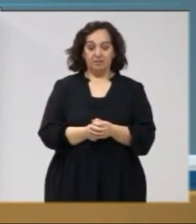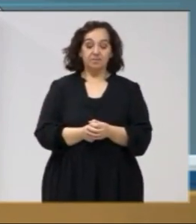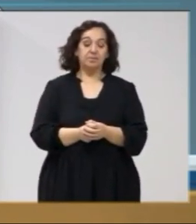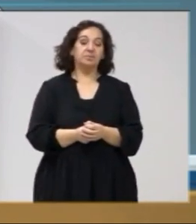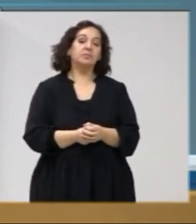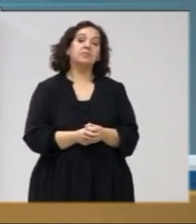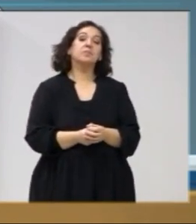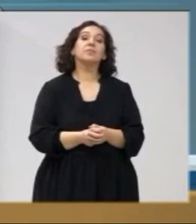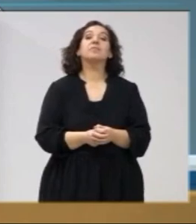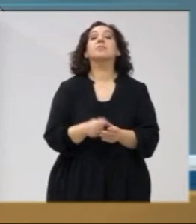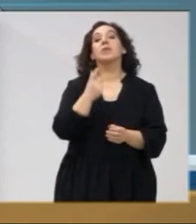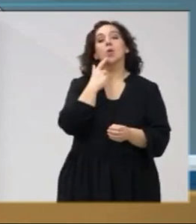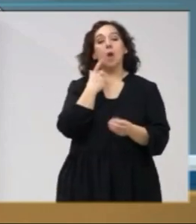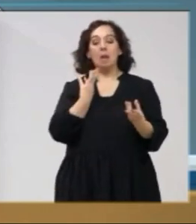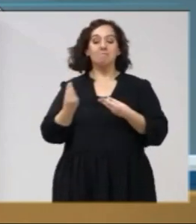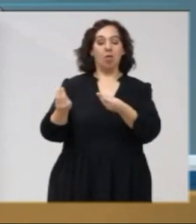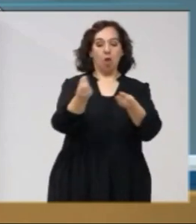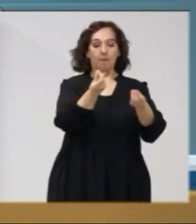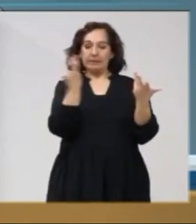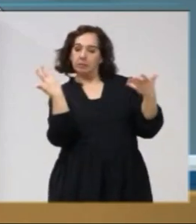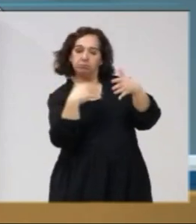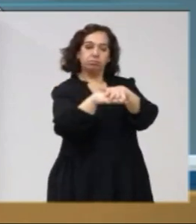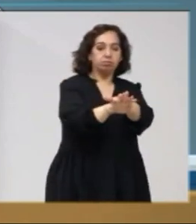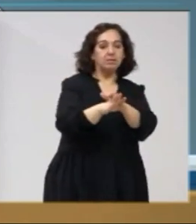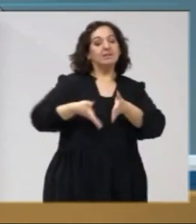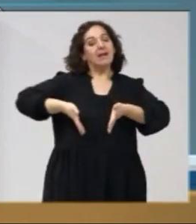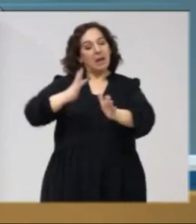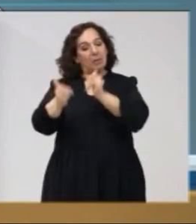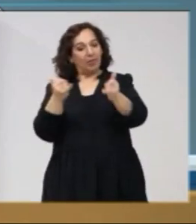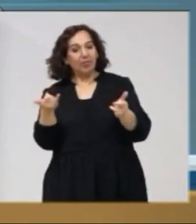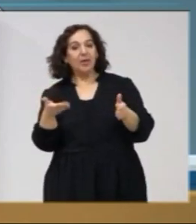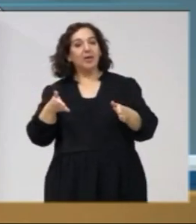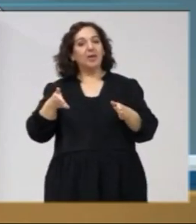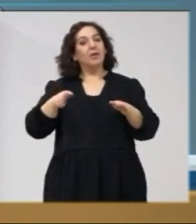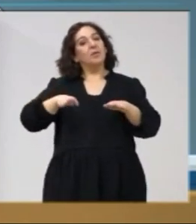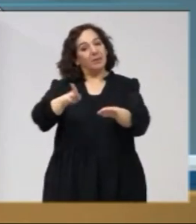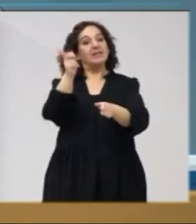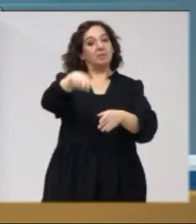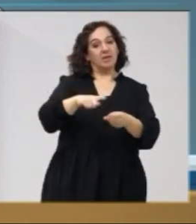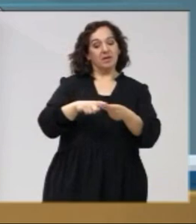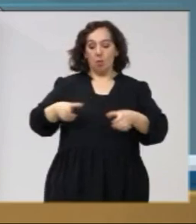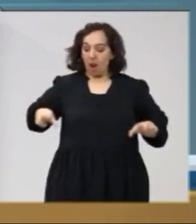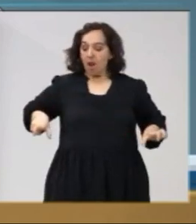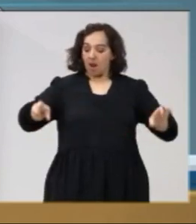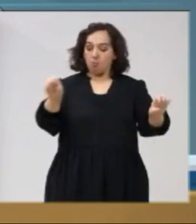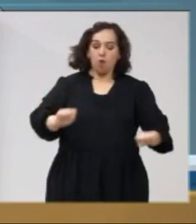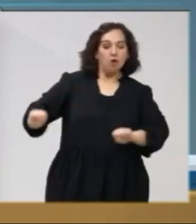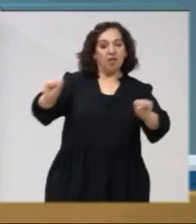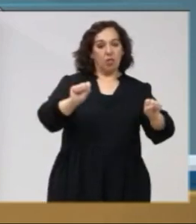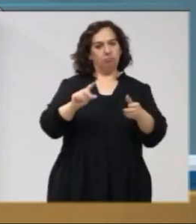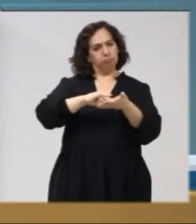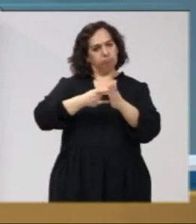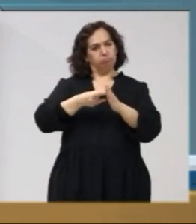insertadas en el medio ambiente, con carriles bici, con viandas de protección, bien